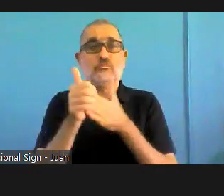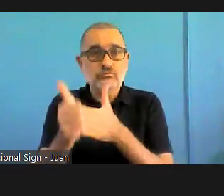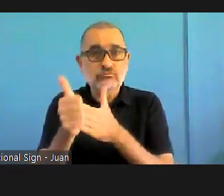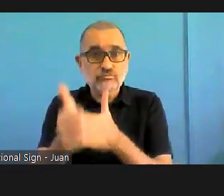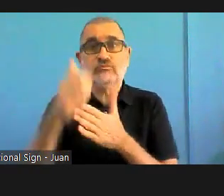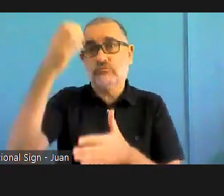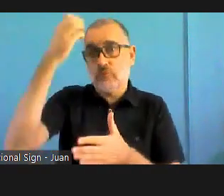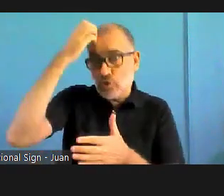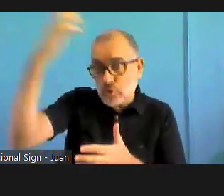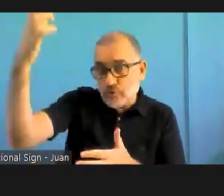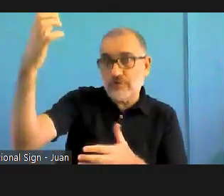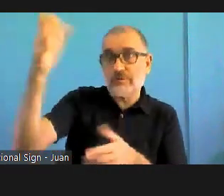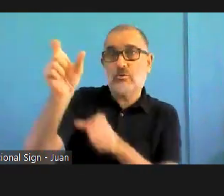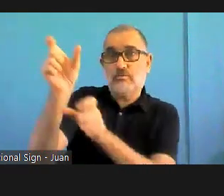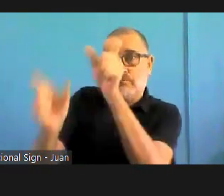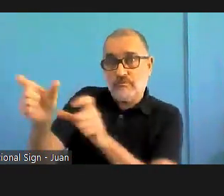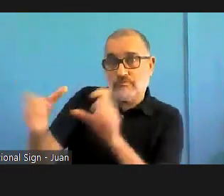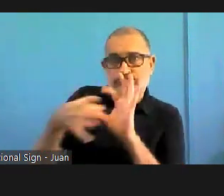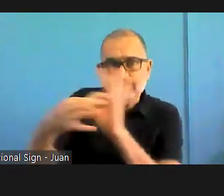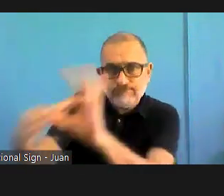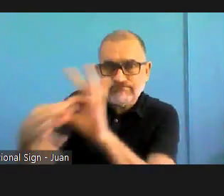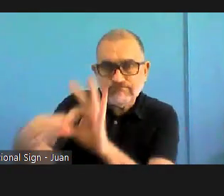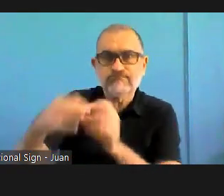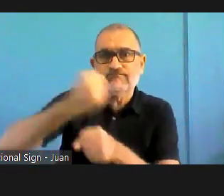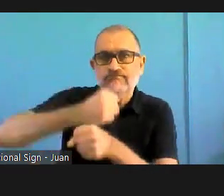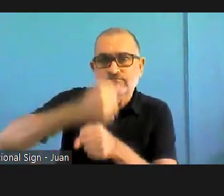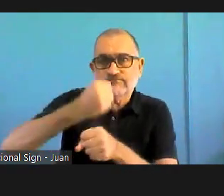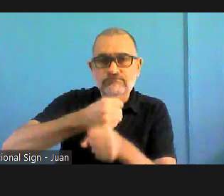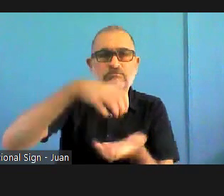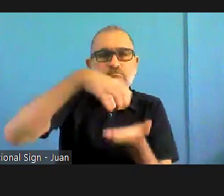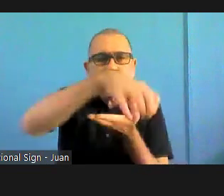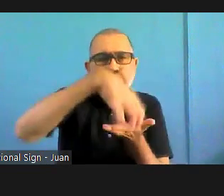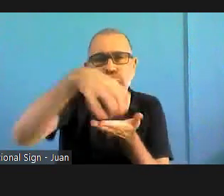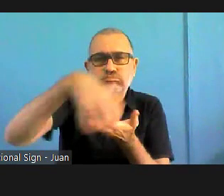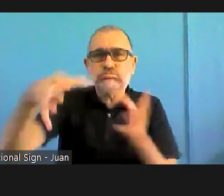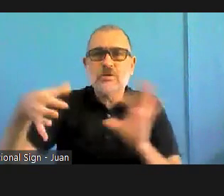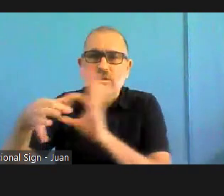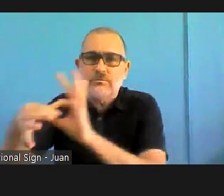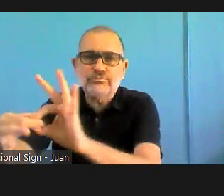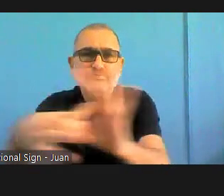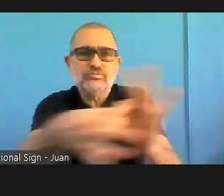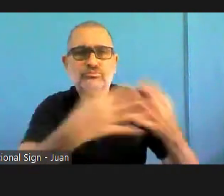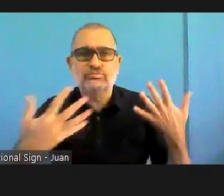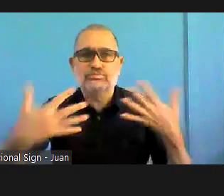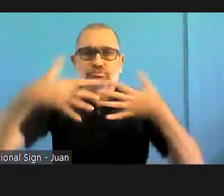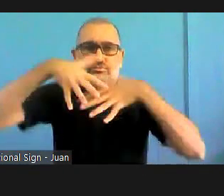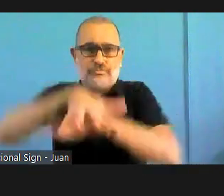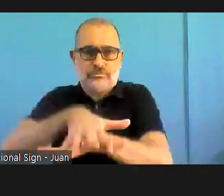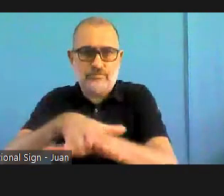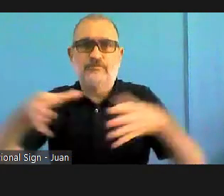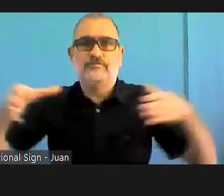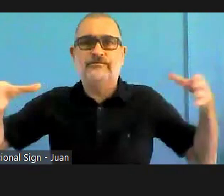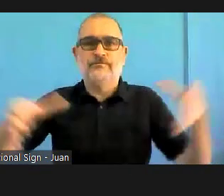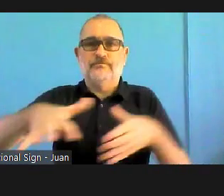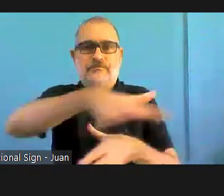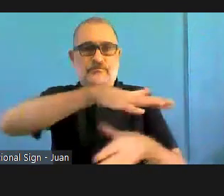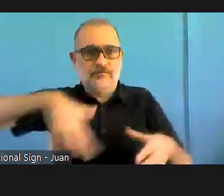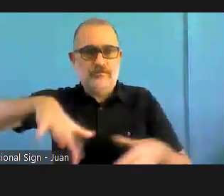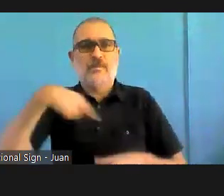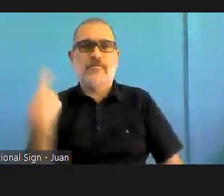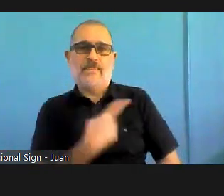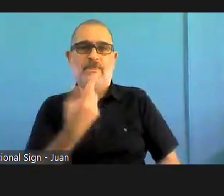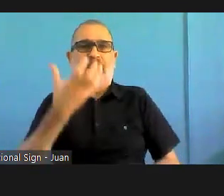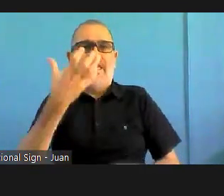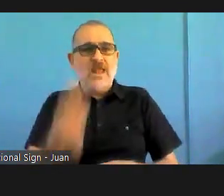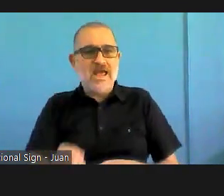un comité nacional asesor y es porque nos parece que nuestro enfoque debe ser de toda la sociedad. Y